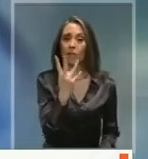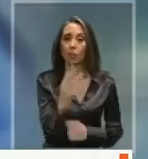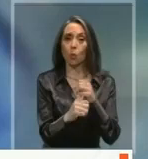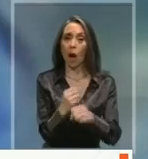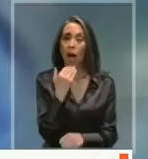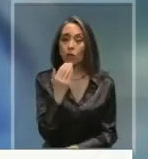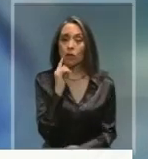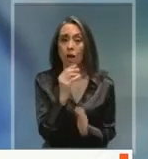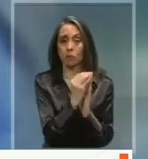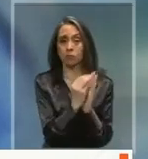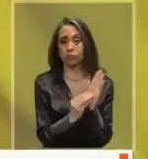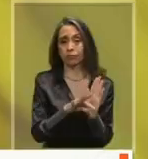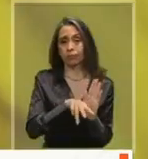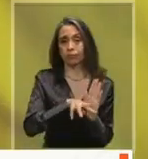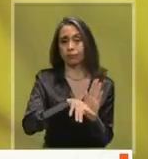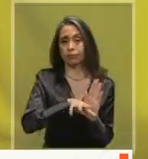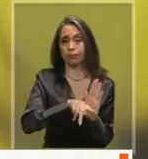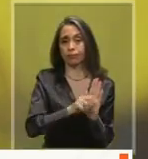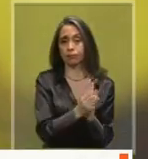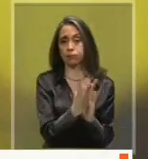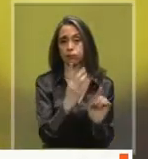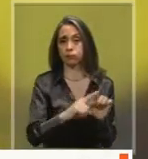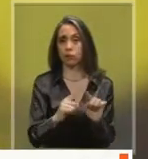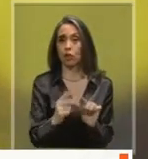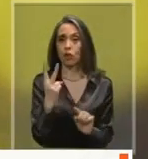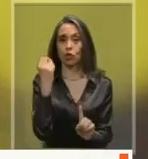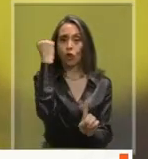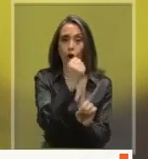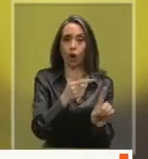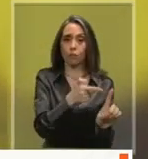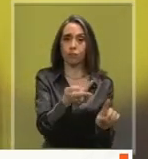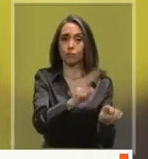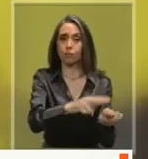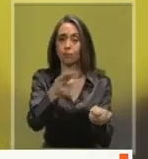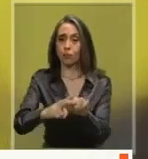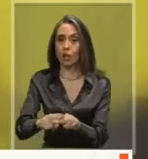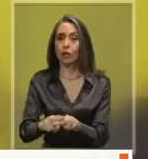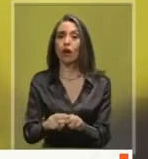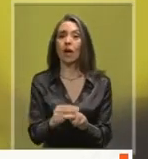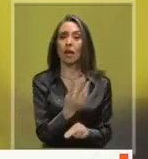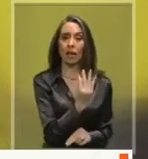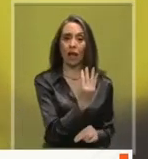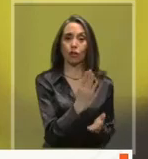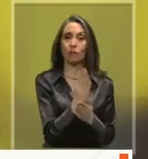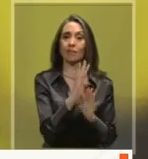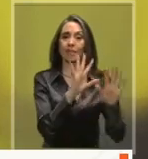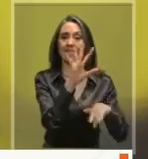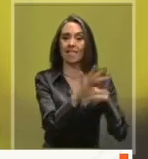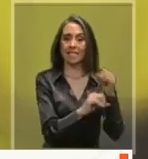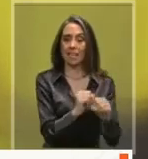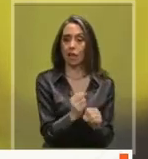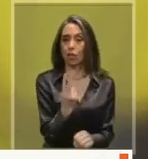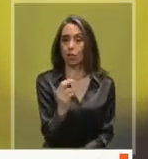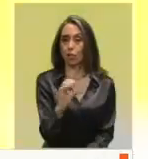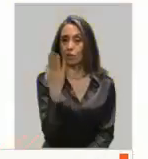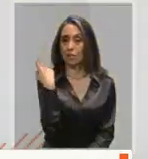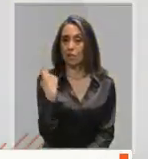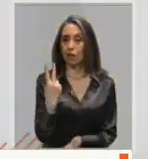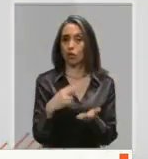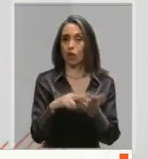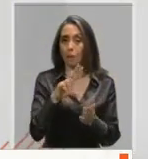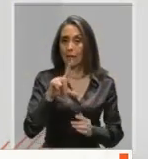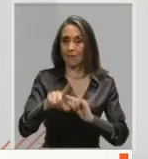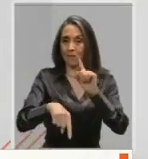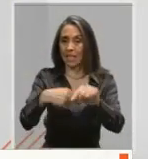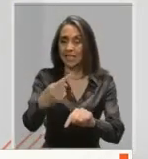pero ya cuenta con un amplio prontuario policial. Dos homicidios entre sus 14 y 15 años. Recién el 11 de enero de 2027 terminará